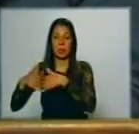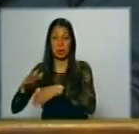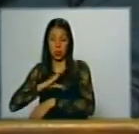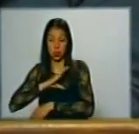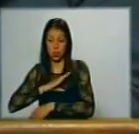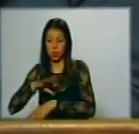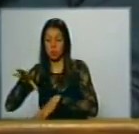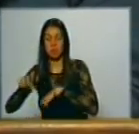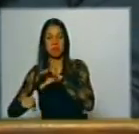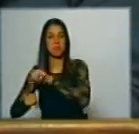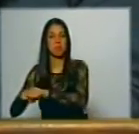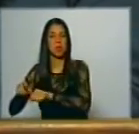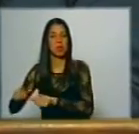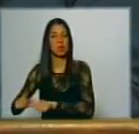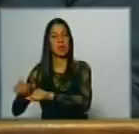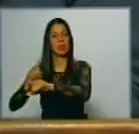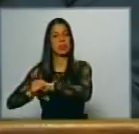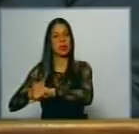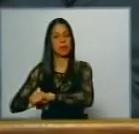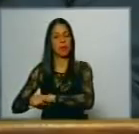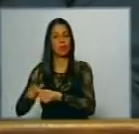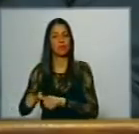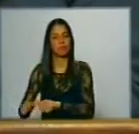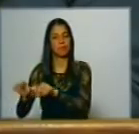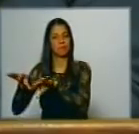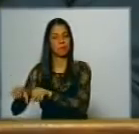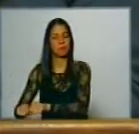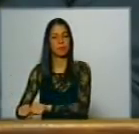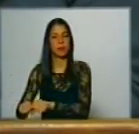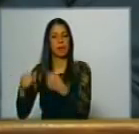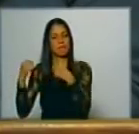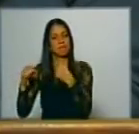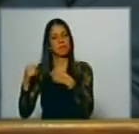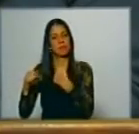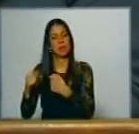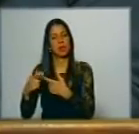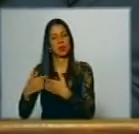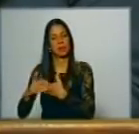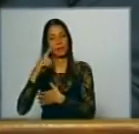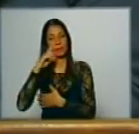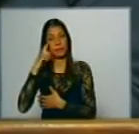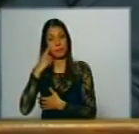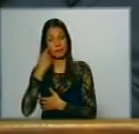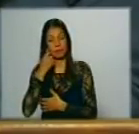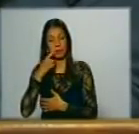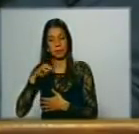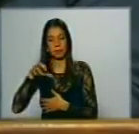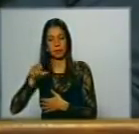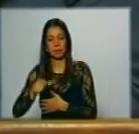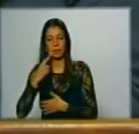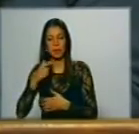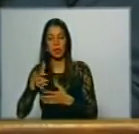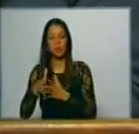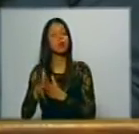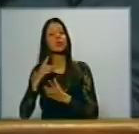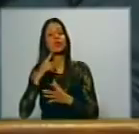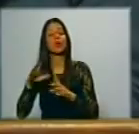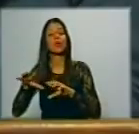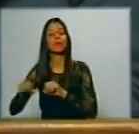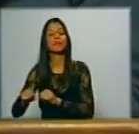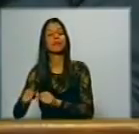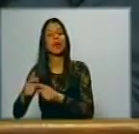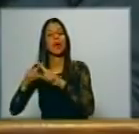procedimiento expropiatorio, la cual se materializará mediante la posesión inmediata, puesta